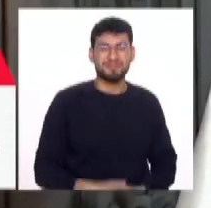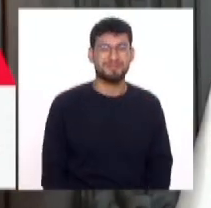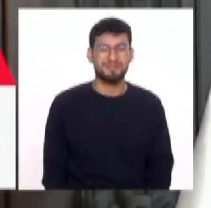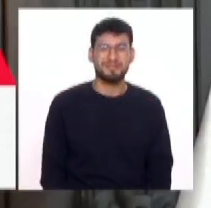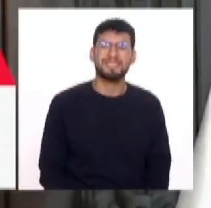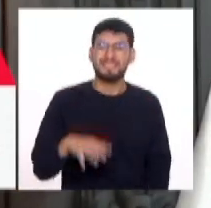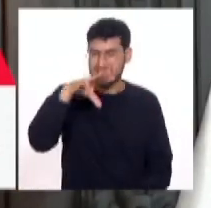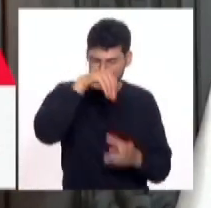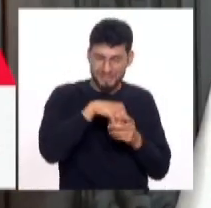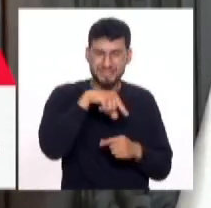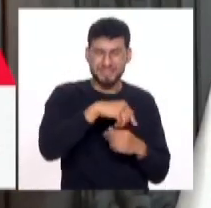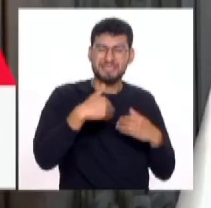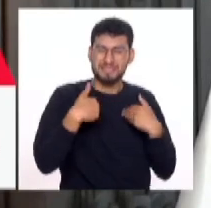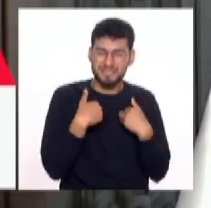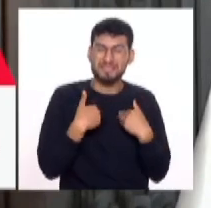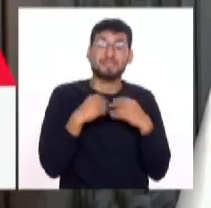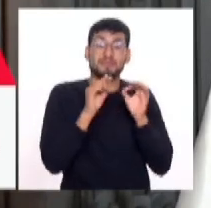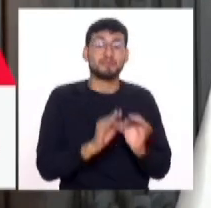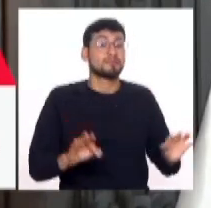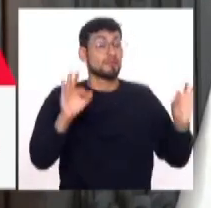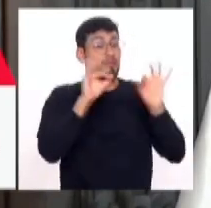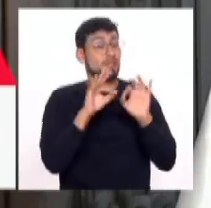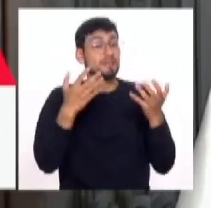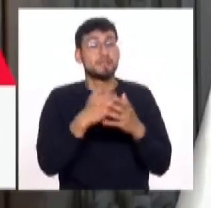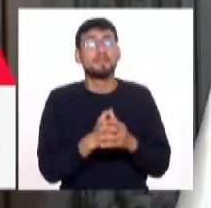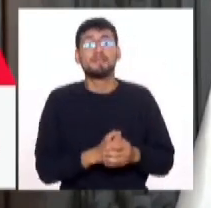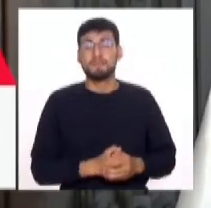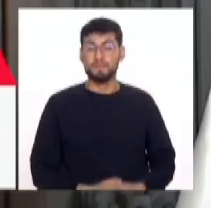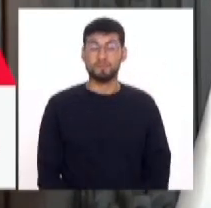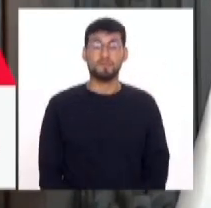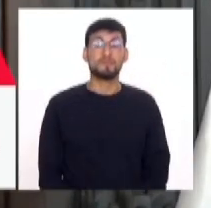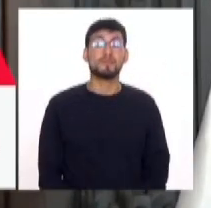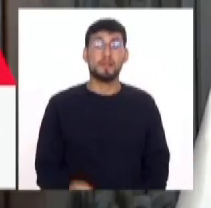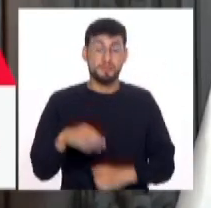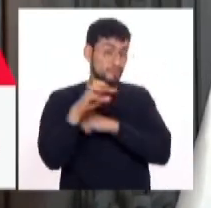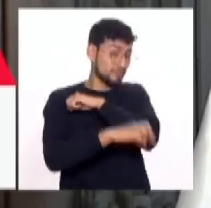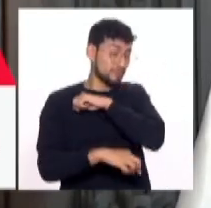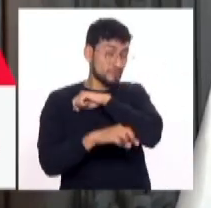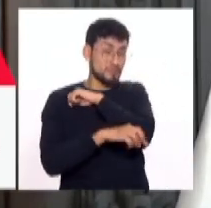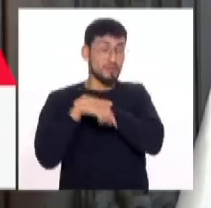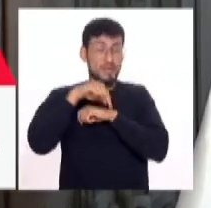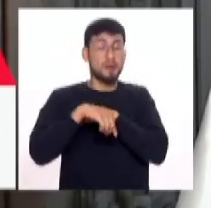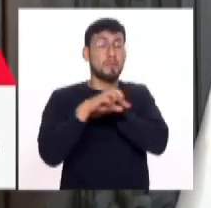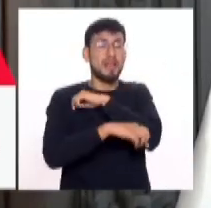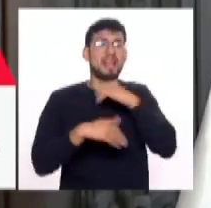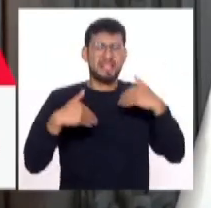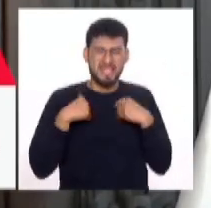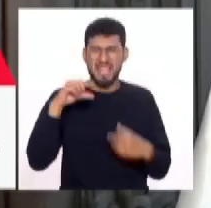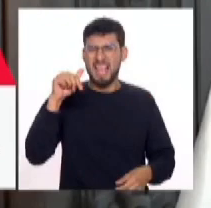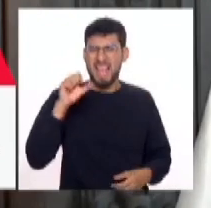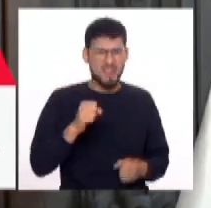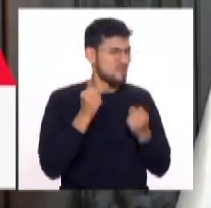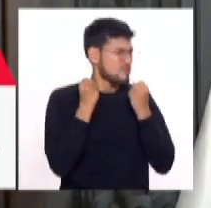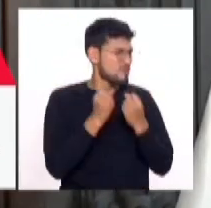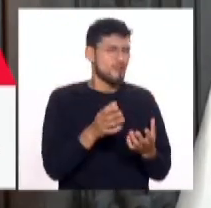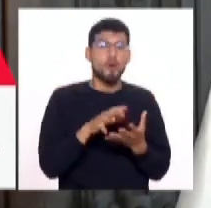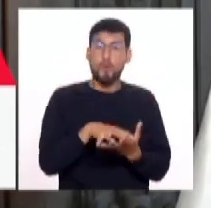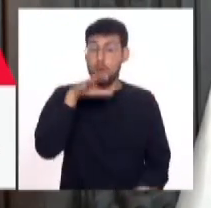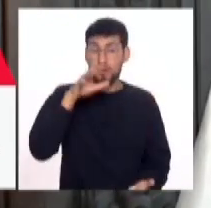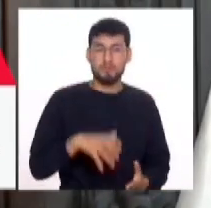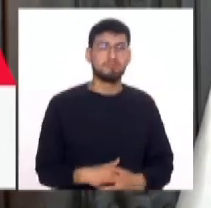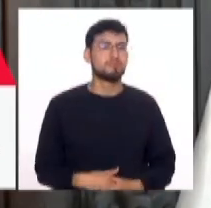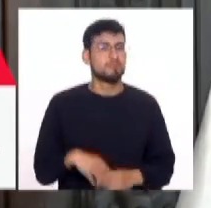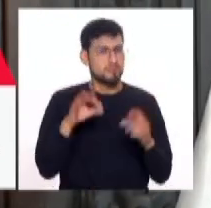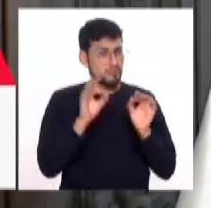es una energía importantísima en esta transición. Y el país es un país rico en gas, y